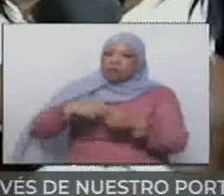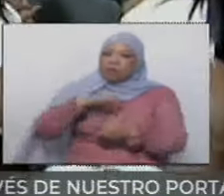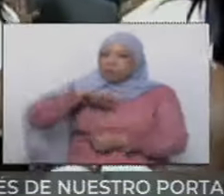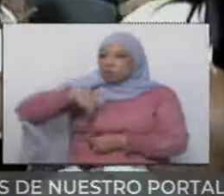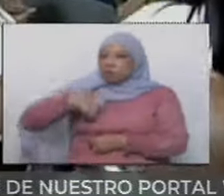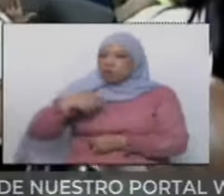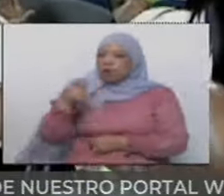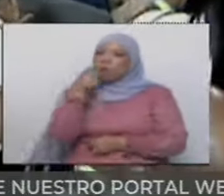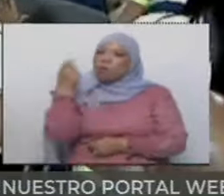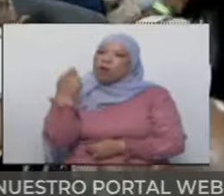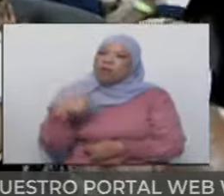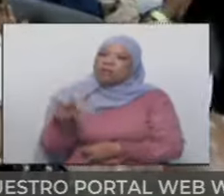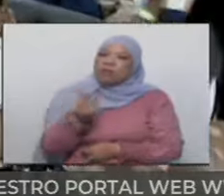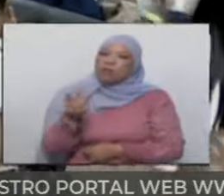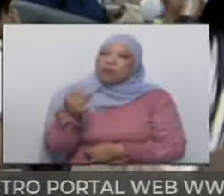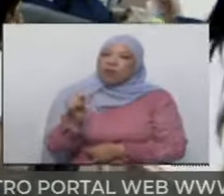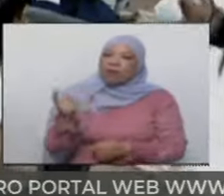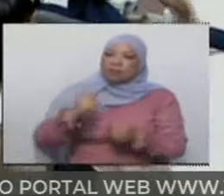adentro.